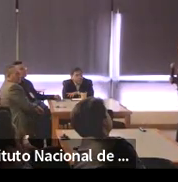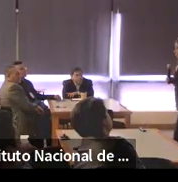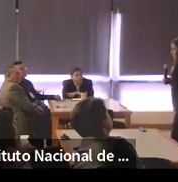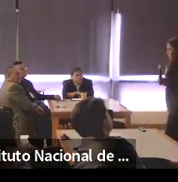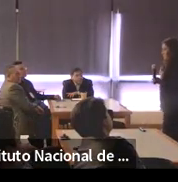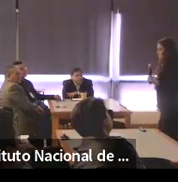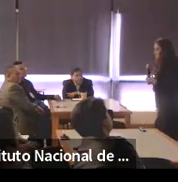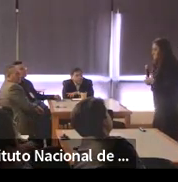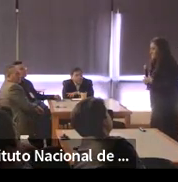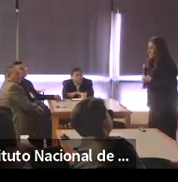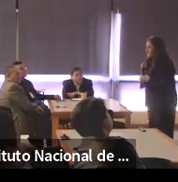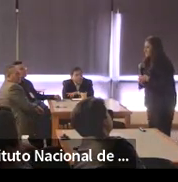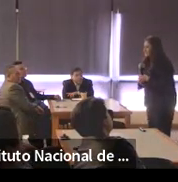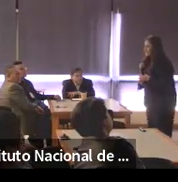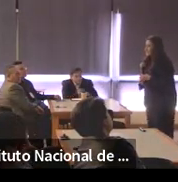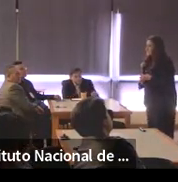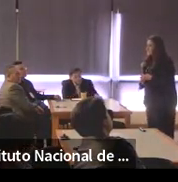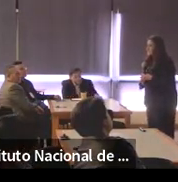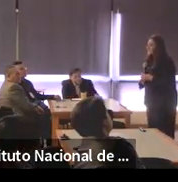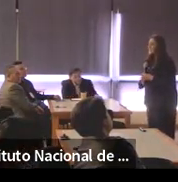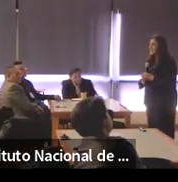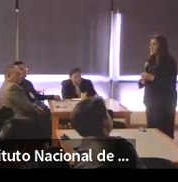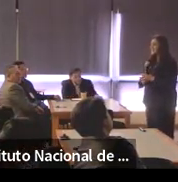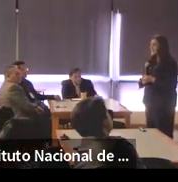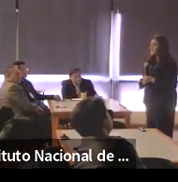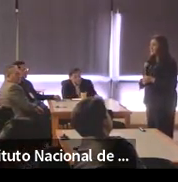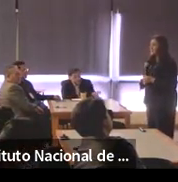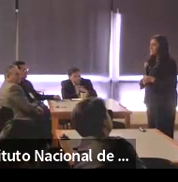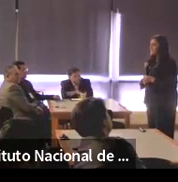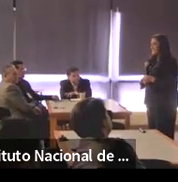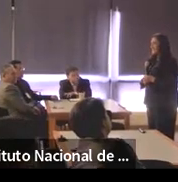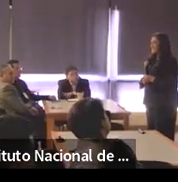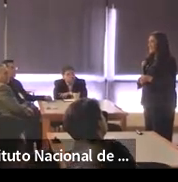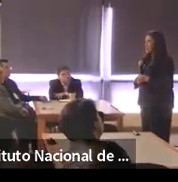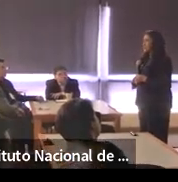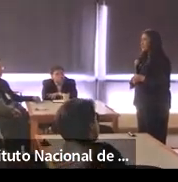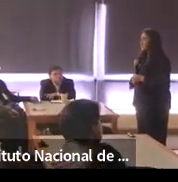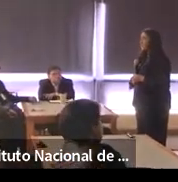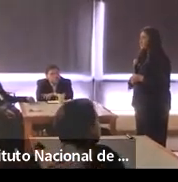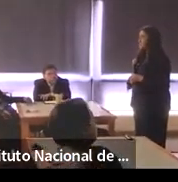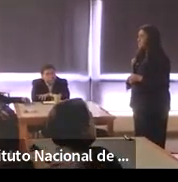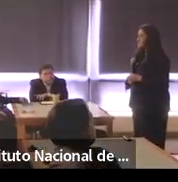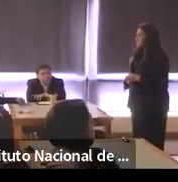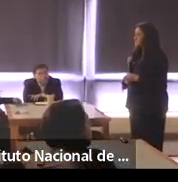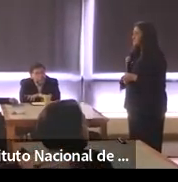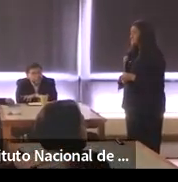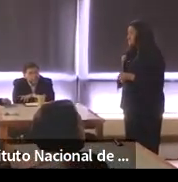solo quiero concluir diciéndoles una habilidad gerencial se desarrolla